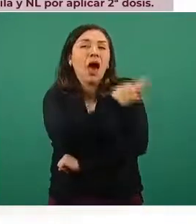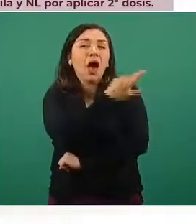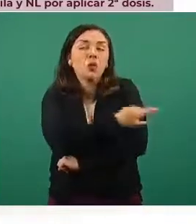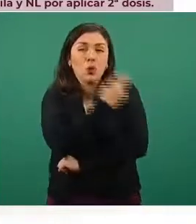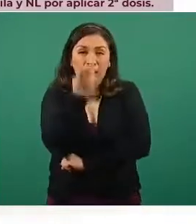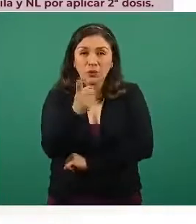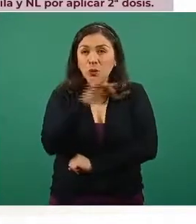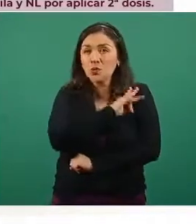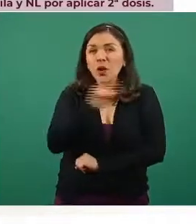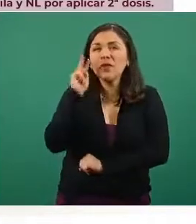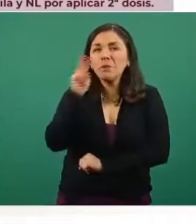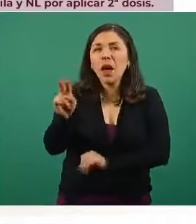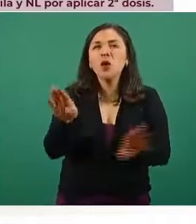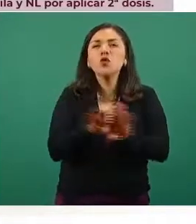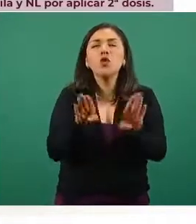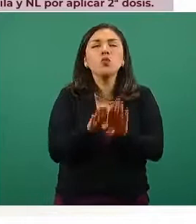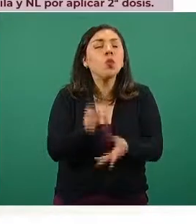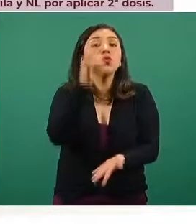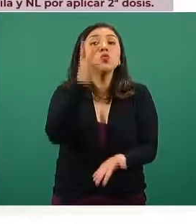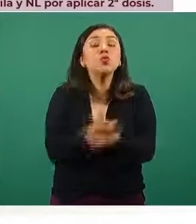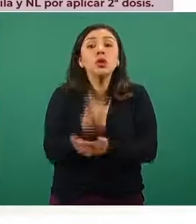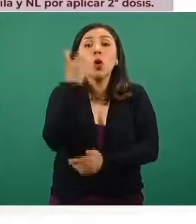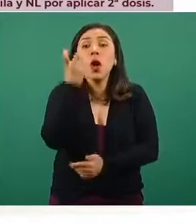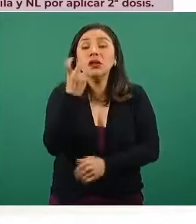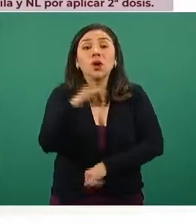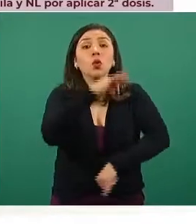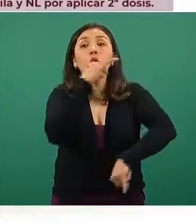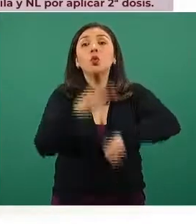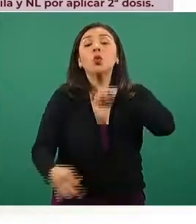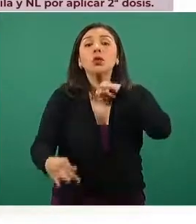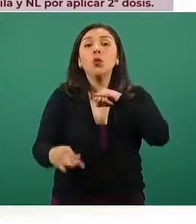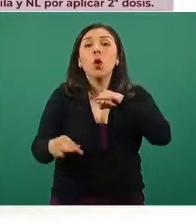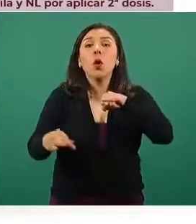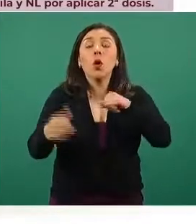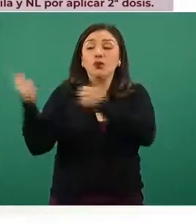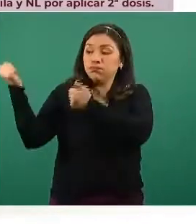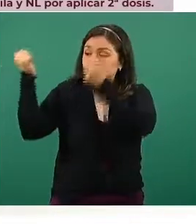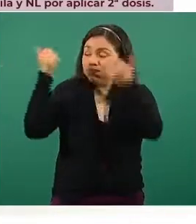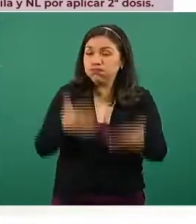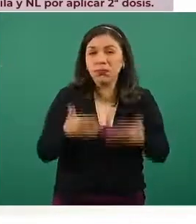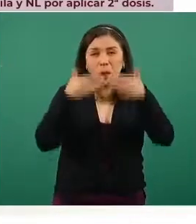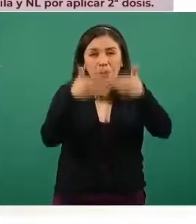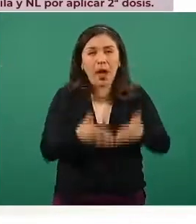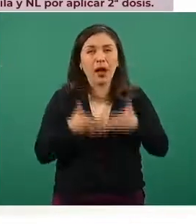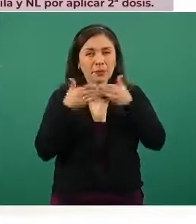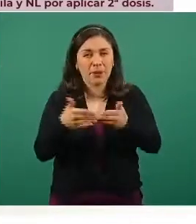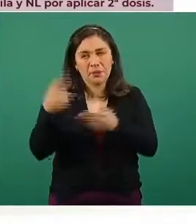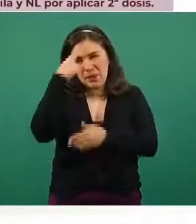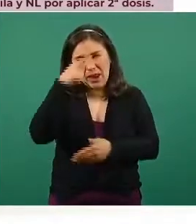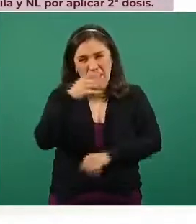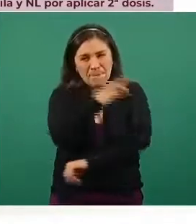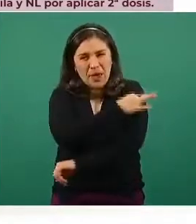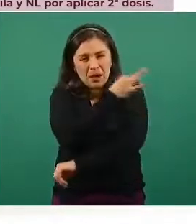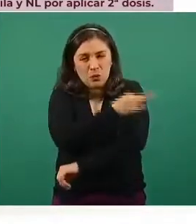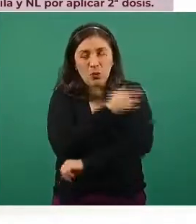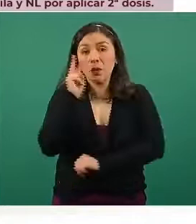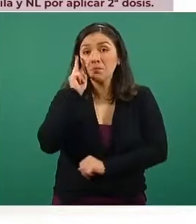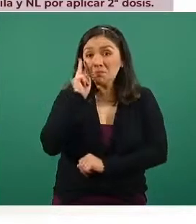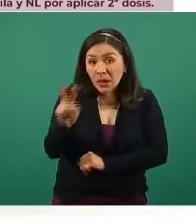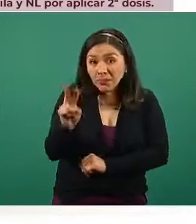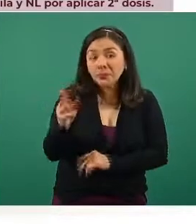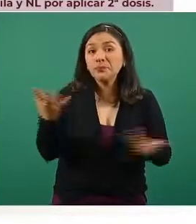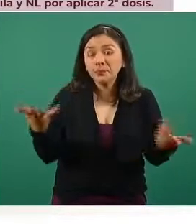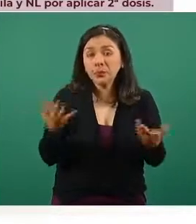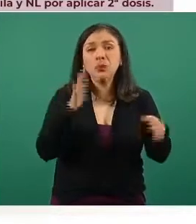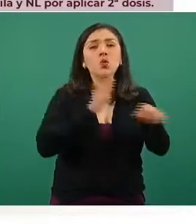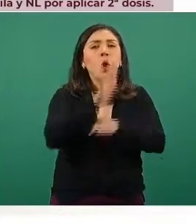aquí podemos ver el avance solamente de esa última dotación que llegó, y también pues se resalta que